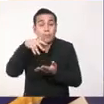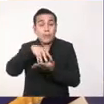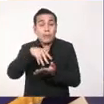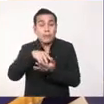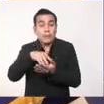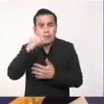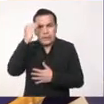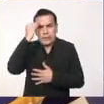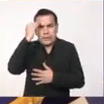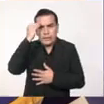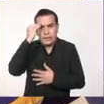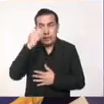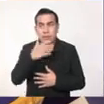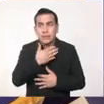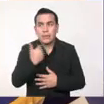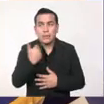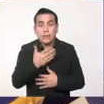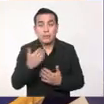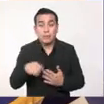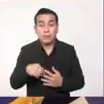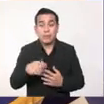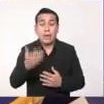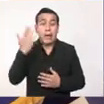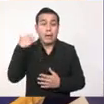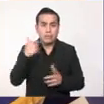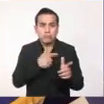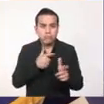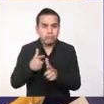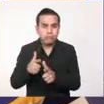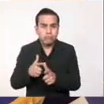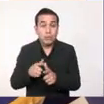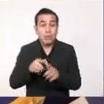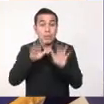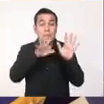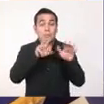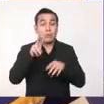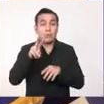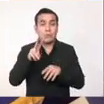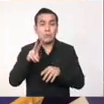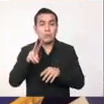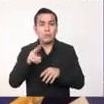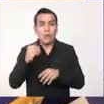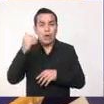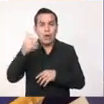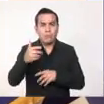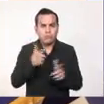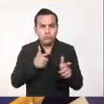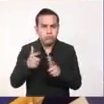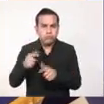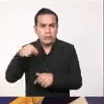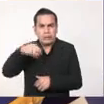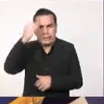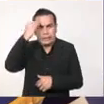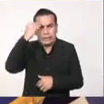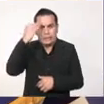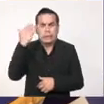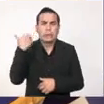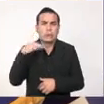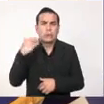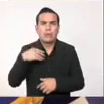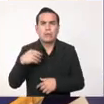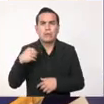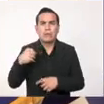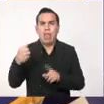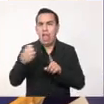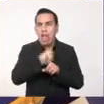que el pueblo salvadoreño sea timorato, o sea, que hasta una guerra hubo de 12 años civil. Aquí estamos acostumbrados a darnos